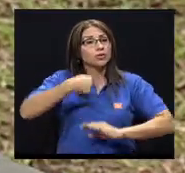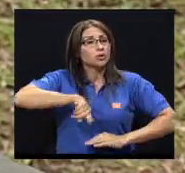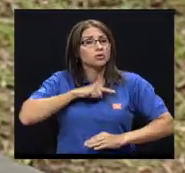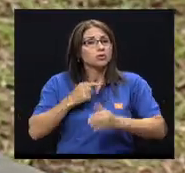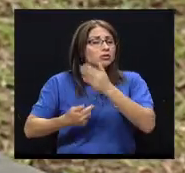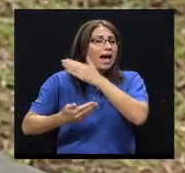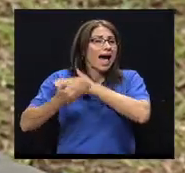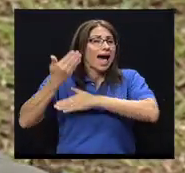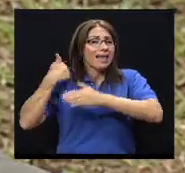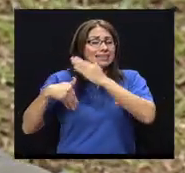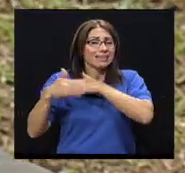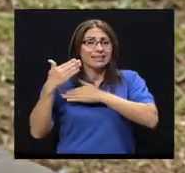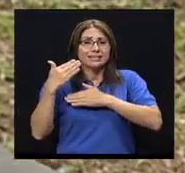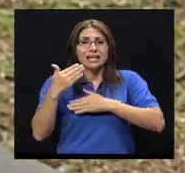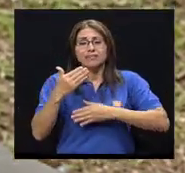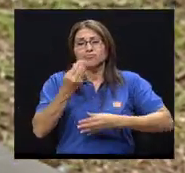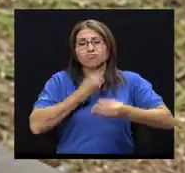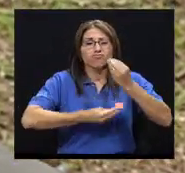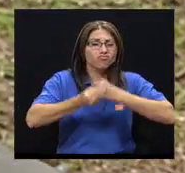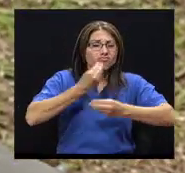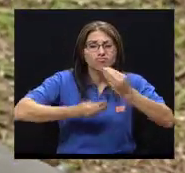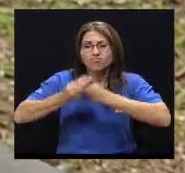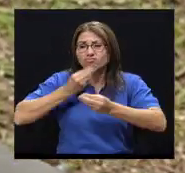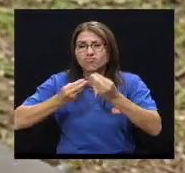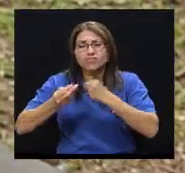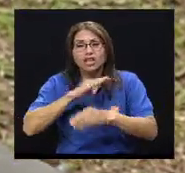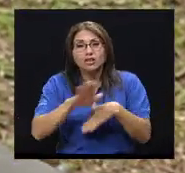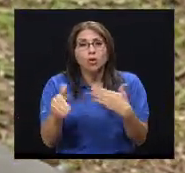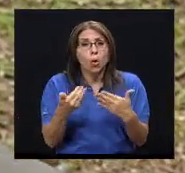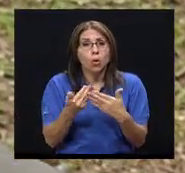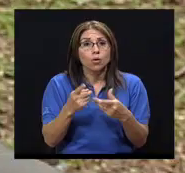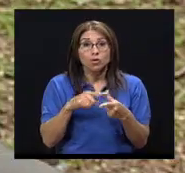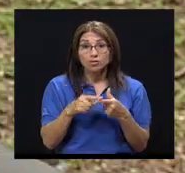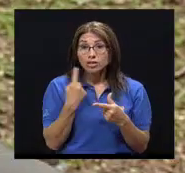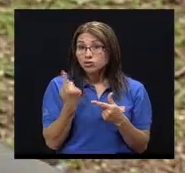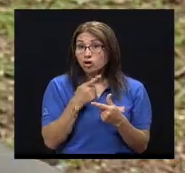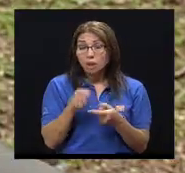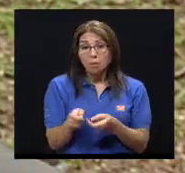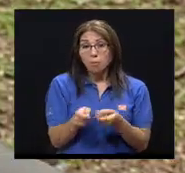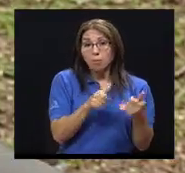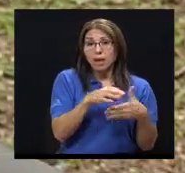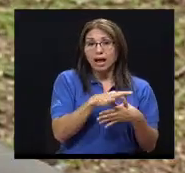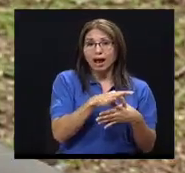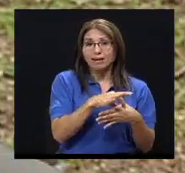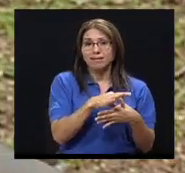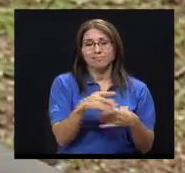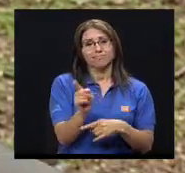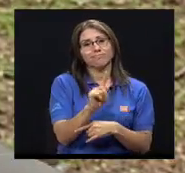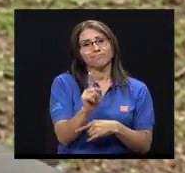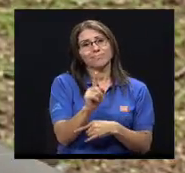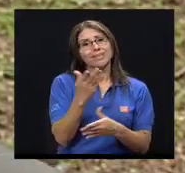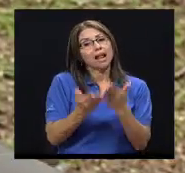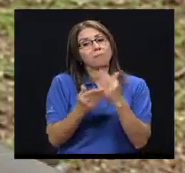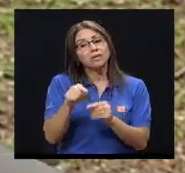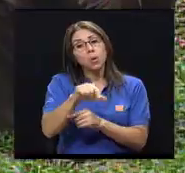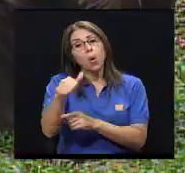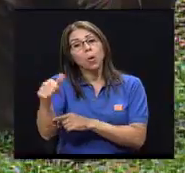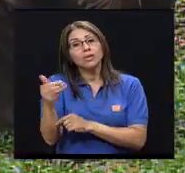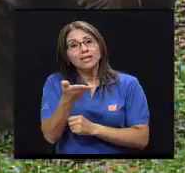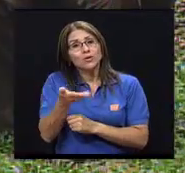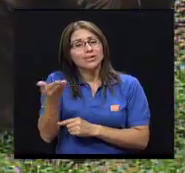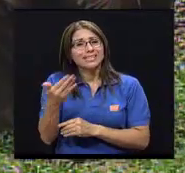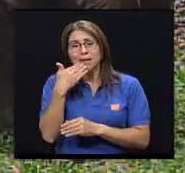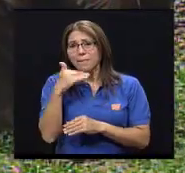alimentación desastrosa antes de hacernos vegetarianos, lo que estamos haciendo es eliminando la carne, pero la alimentación es muy probable que siga desastrosa.